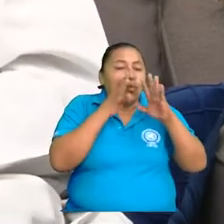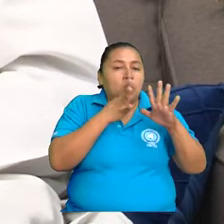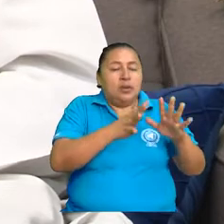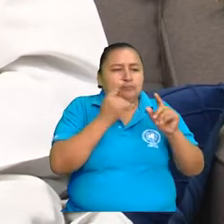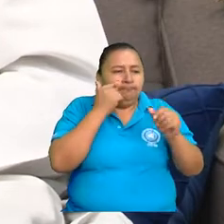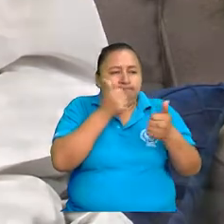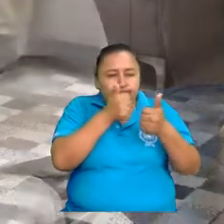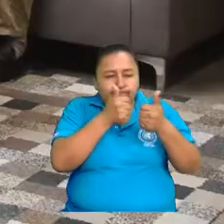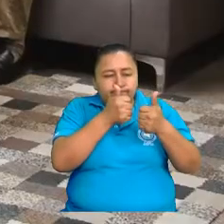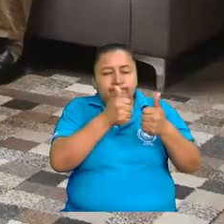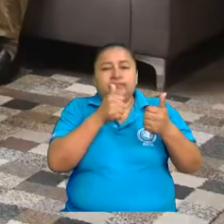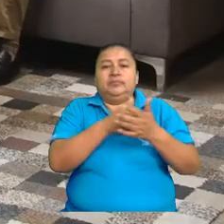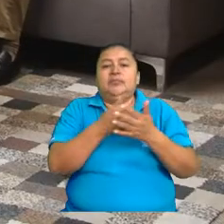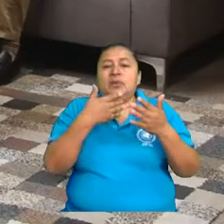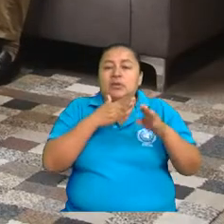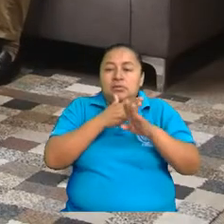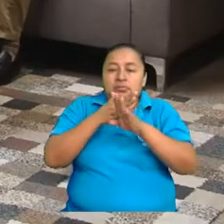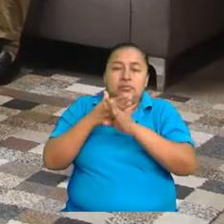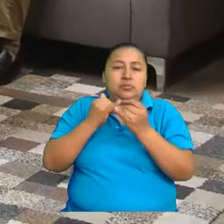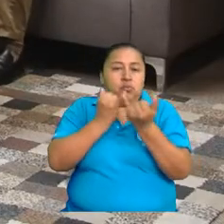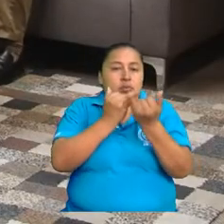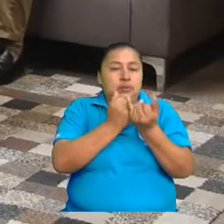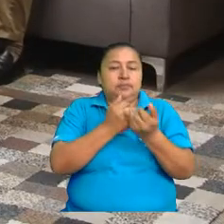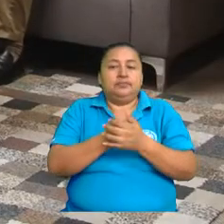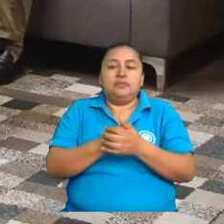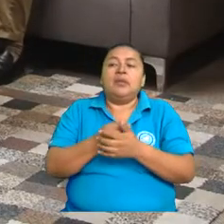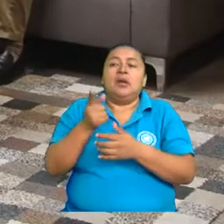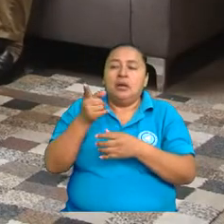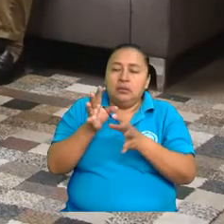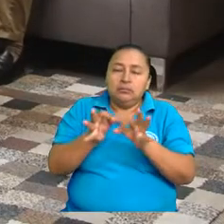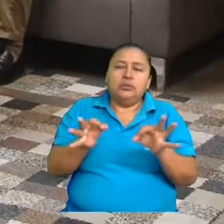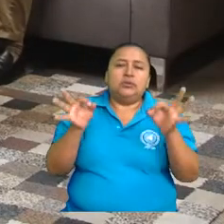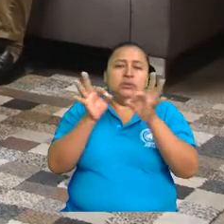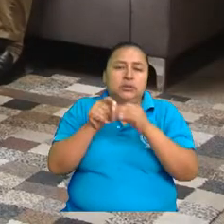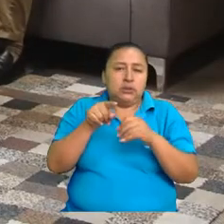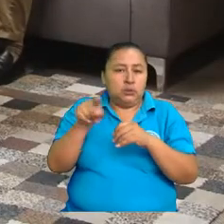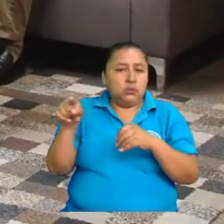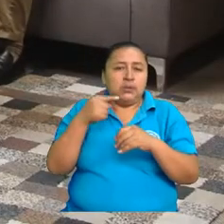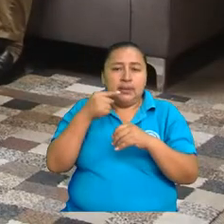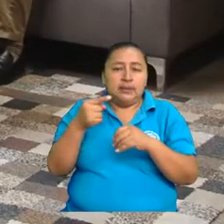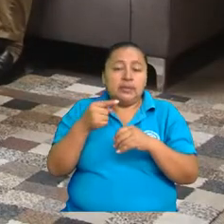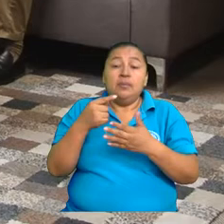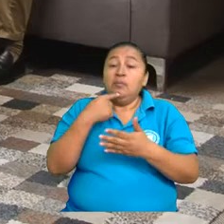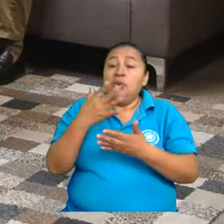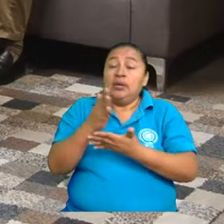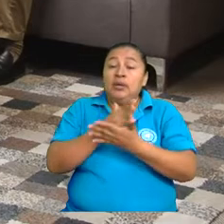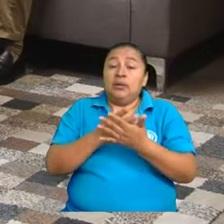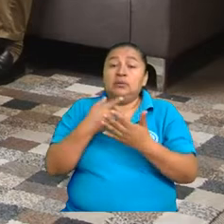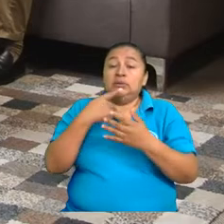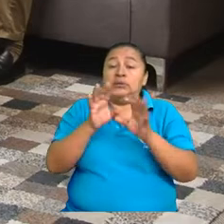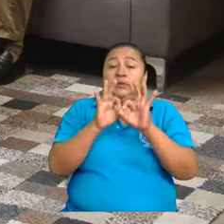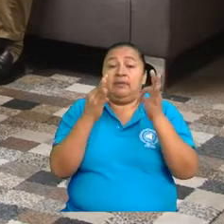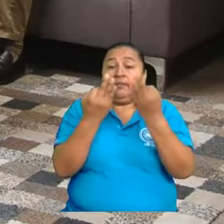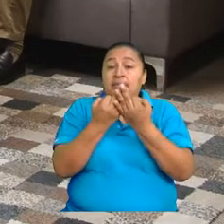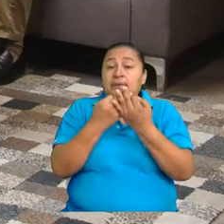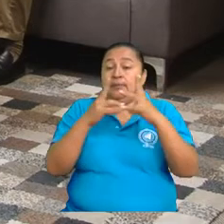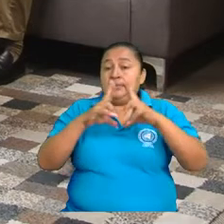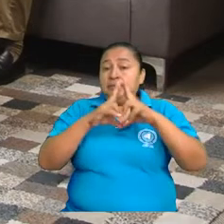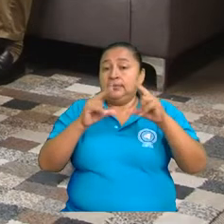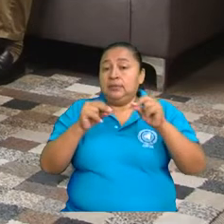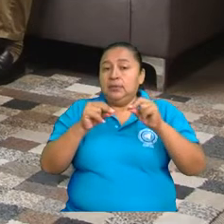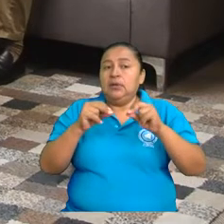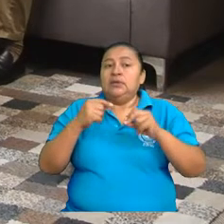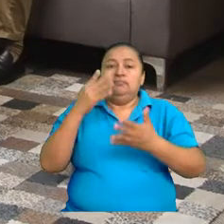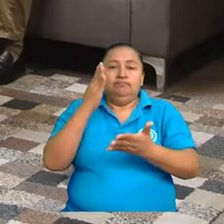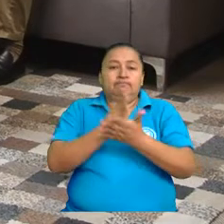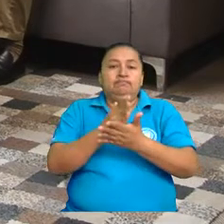posible. Y es importante eso que usted explica, porque también se vincula a algo que las familias nicaragüenses dan por